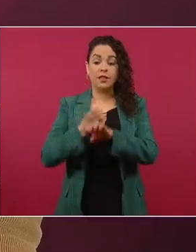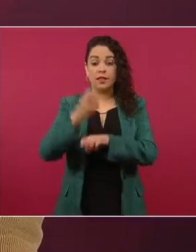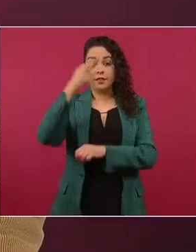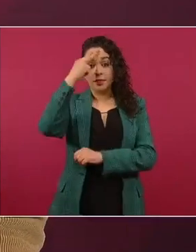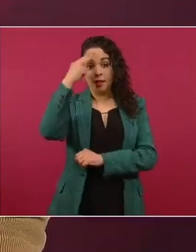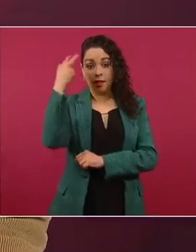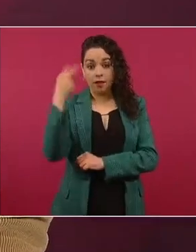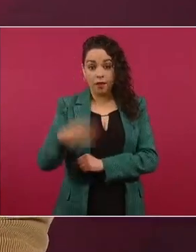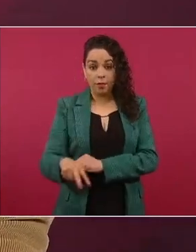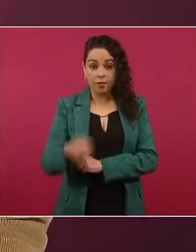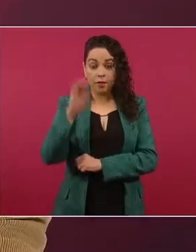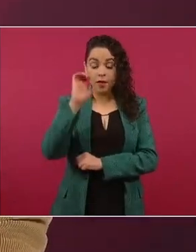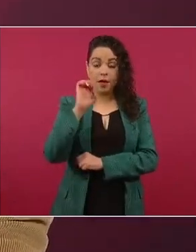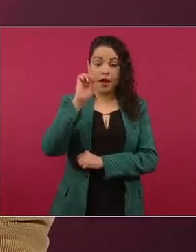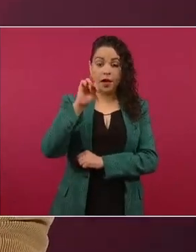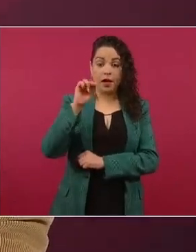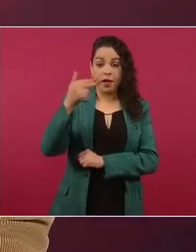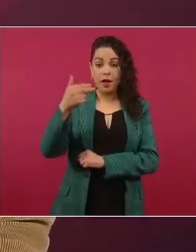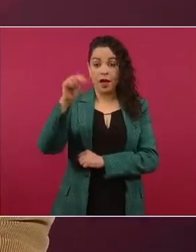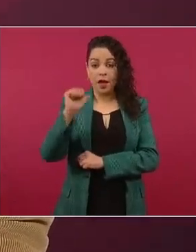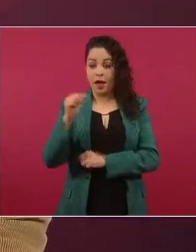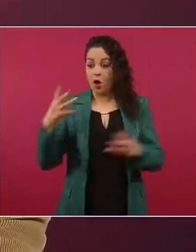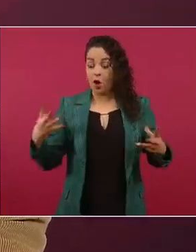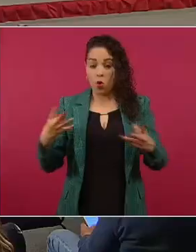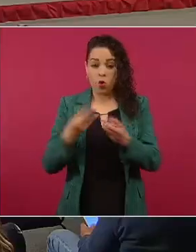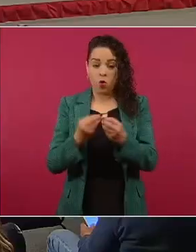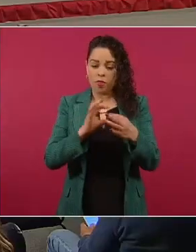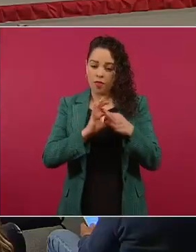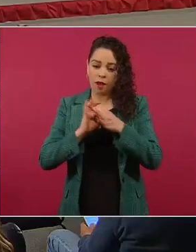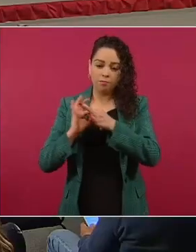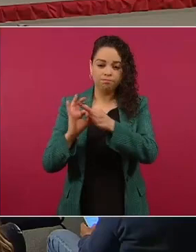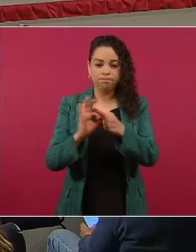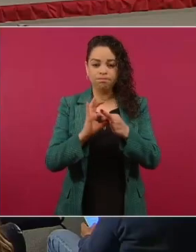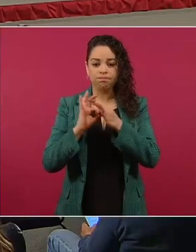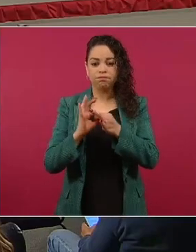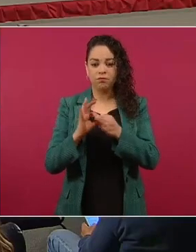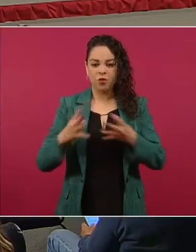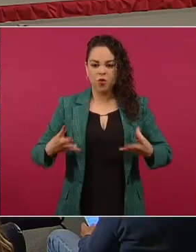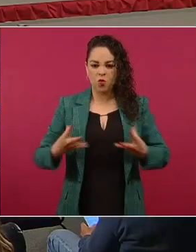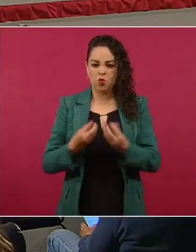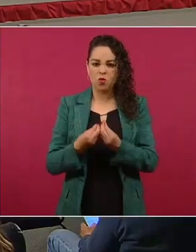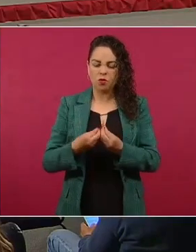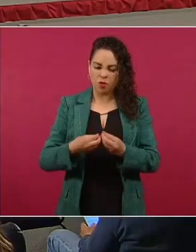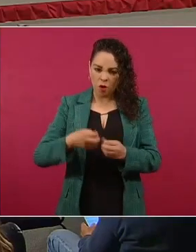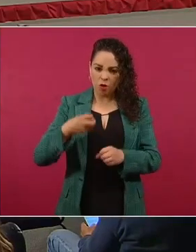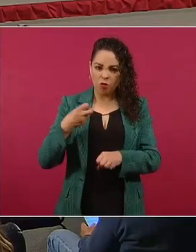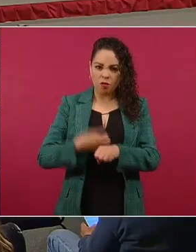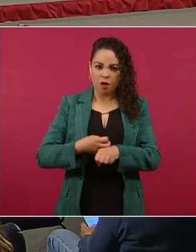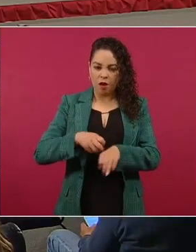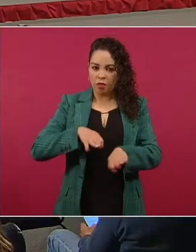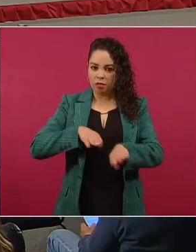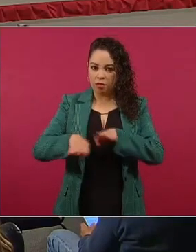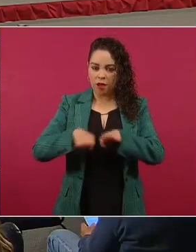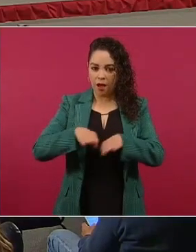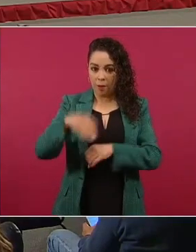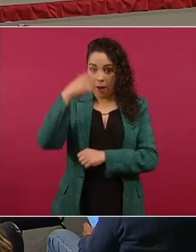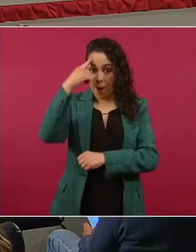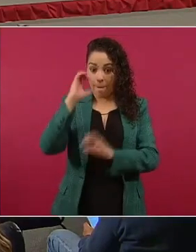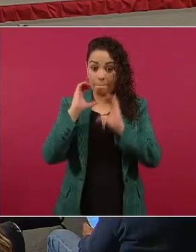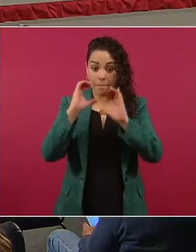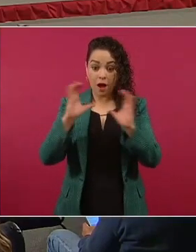la ENA están trabajando de manera muy esforzada, comprometidos en la recuperación del